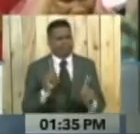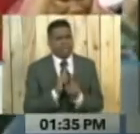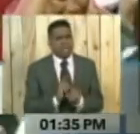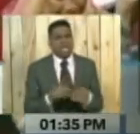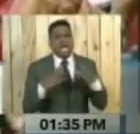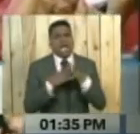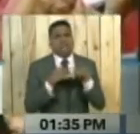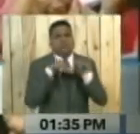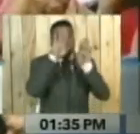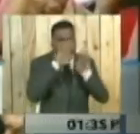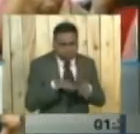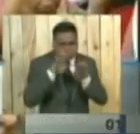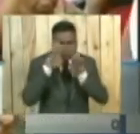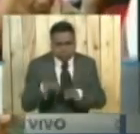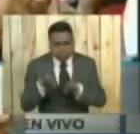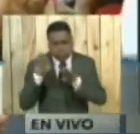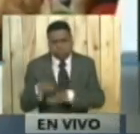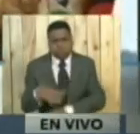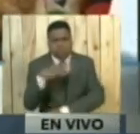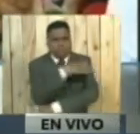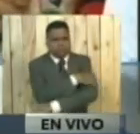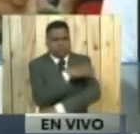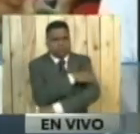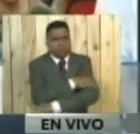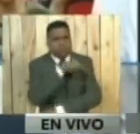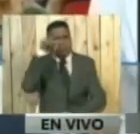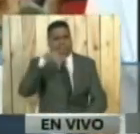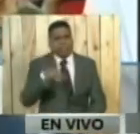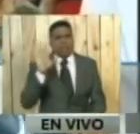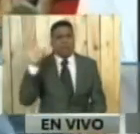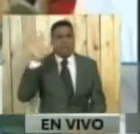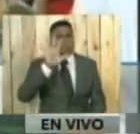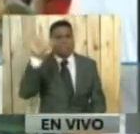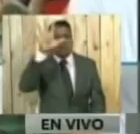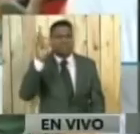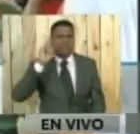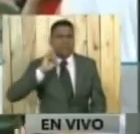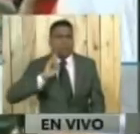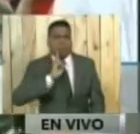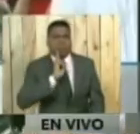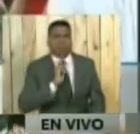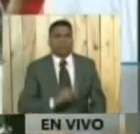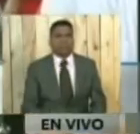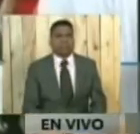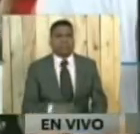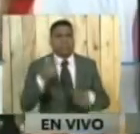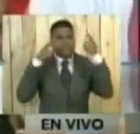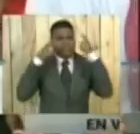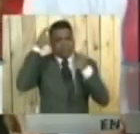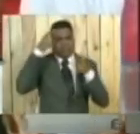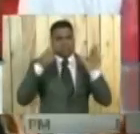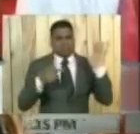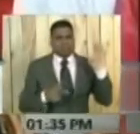sus lacayos en la patria de Bolívar y de Chávez.